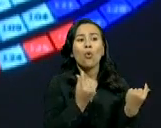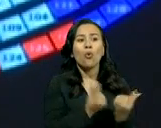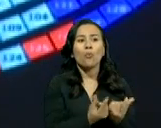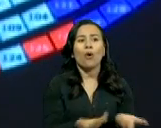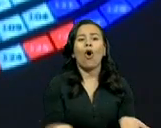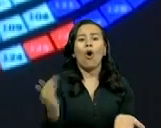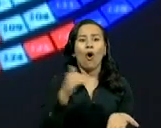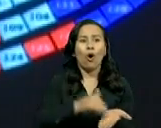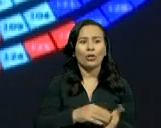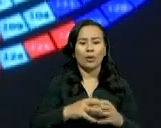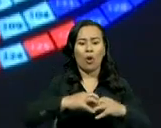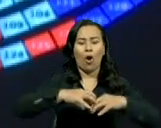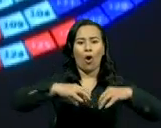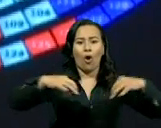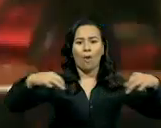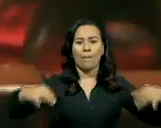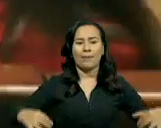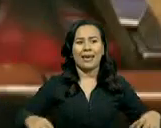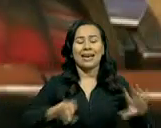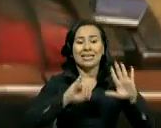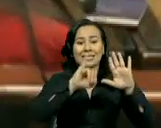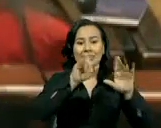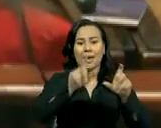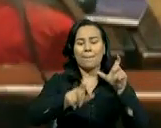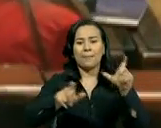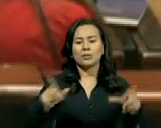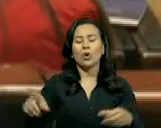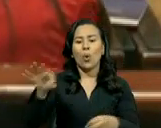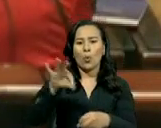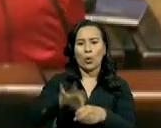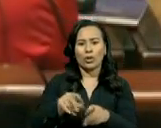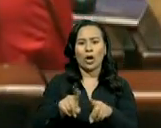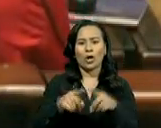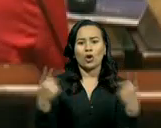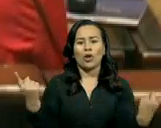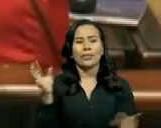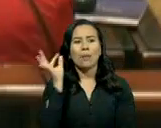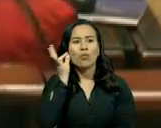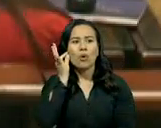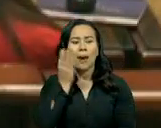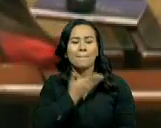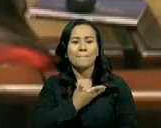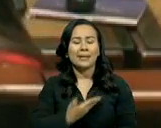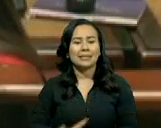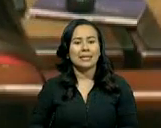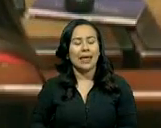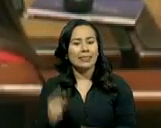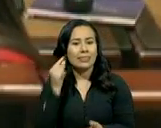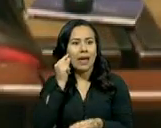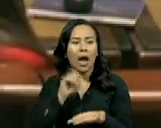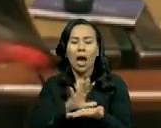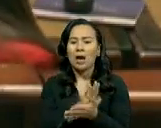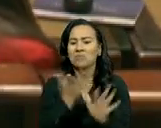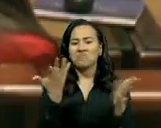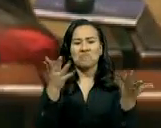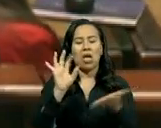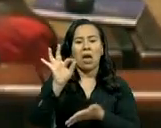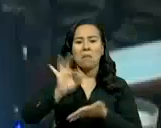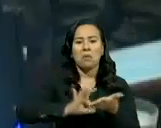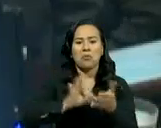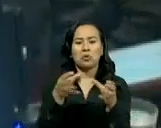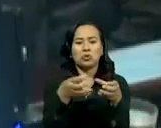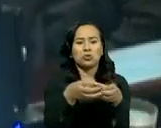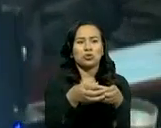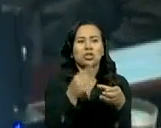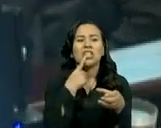nuevamente se rompía. Al menos 6 legisladores votaban en contra de la presidenta. Pero tampoco logró votos en informe de minoría que